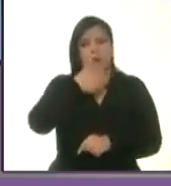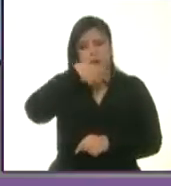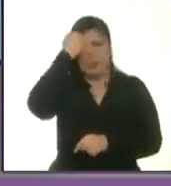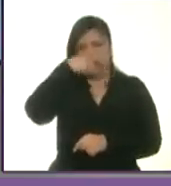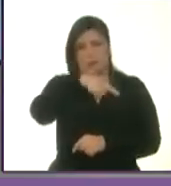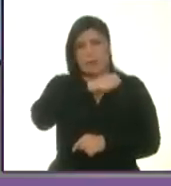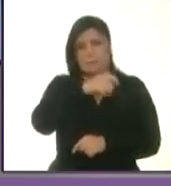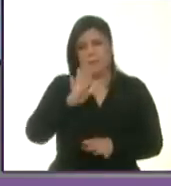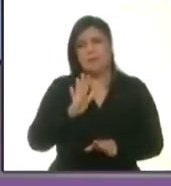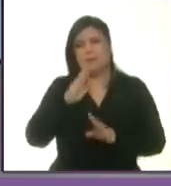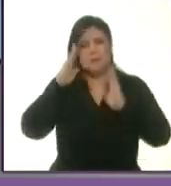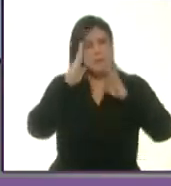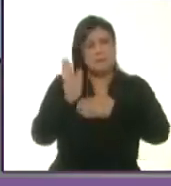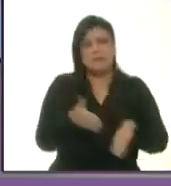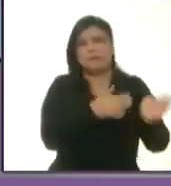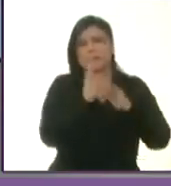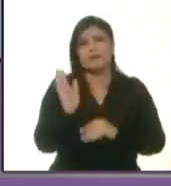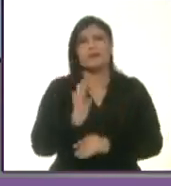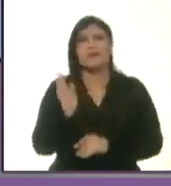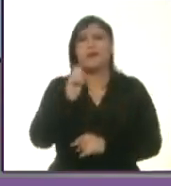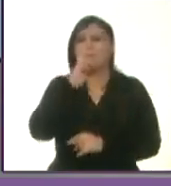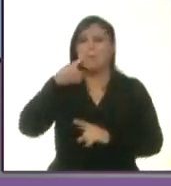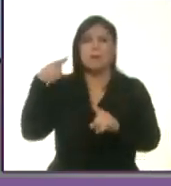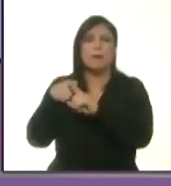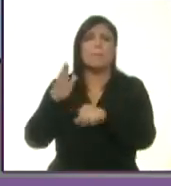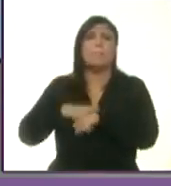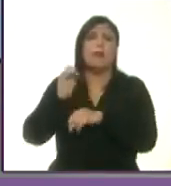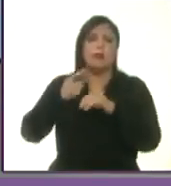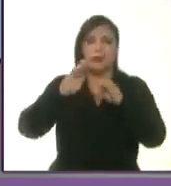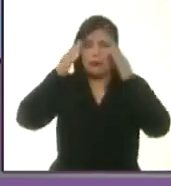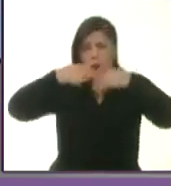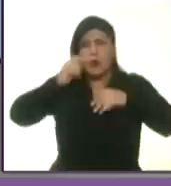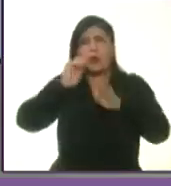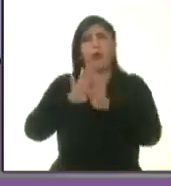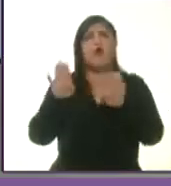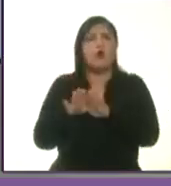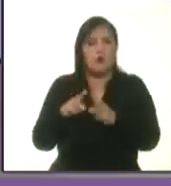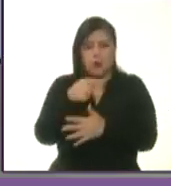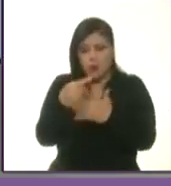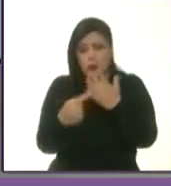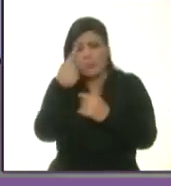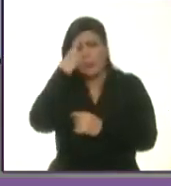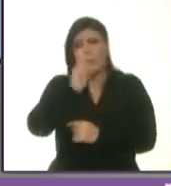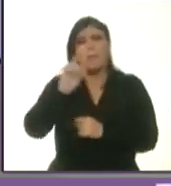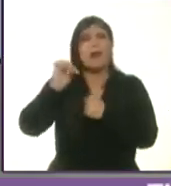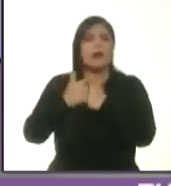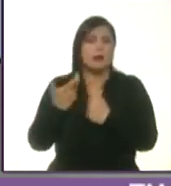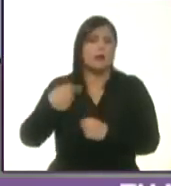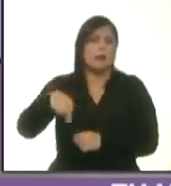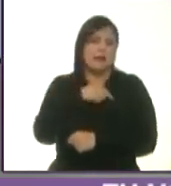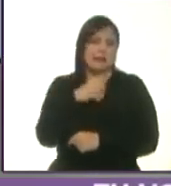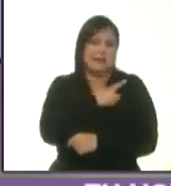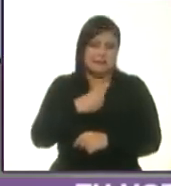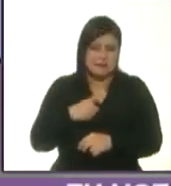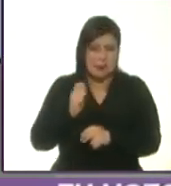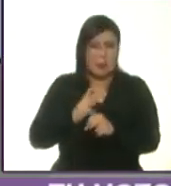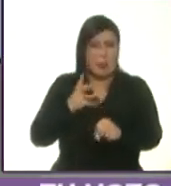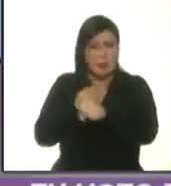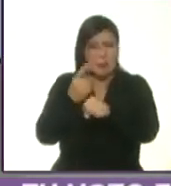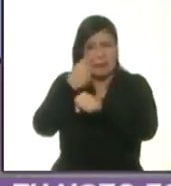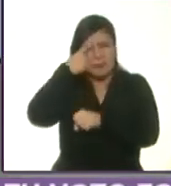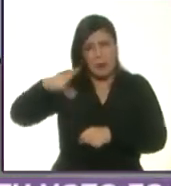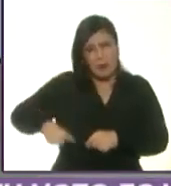concentrarnos en el tema de los cómos y la profesionalización vamos a hacer un gobierno honesto con